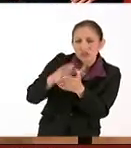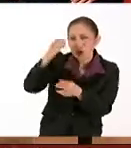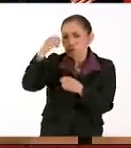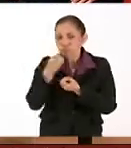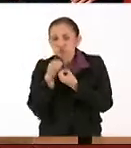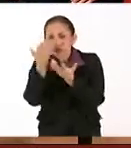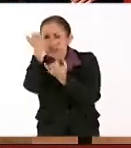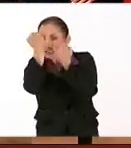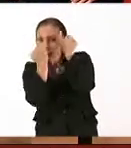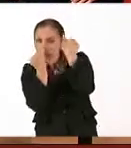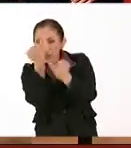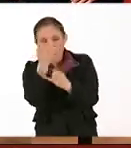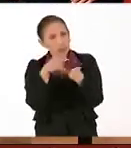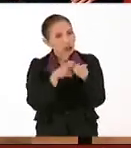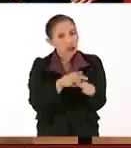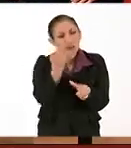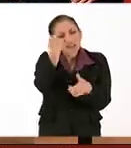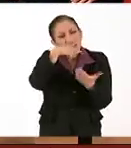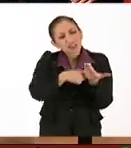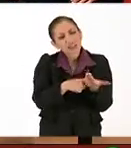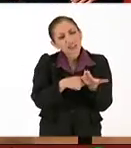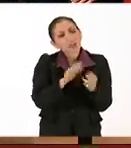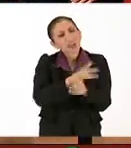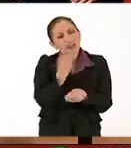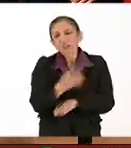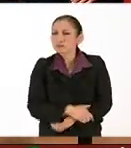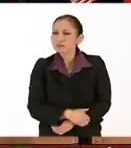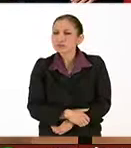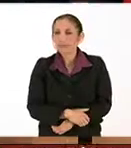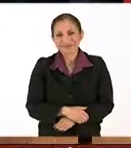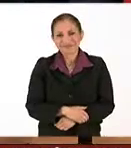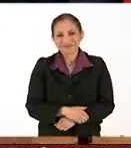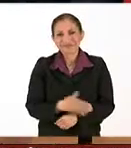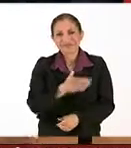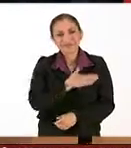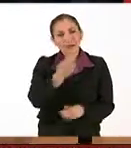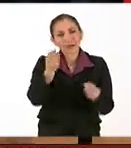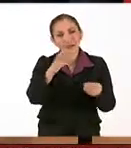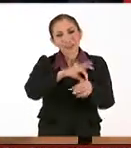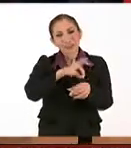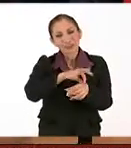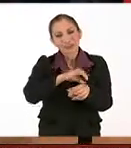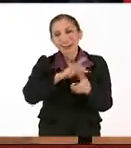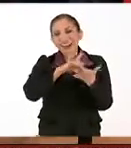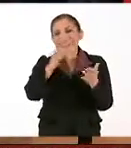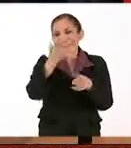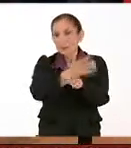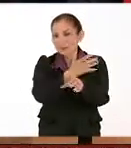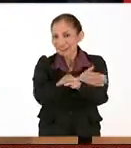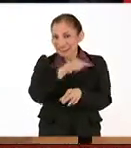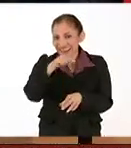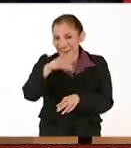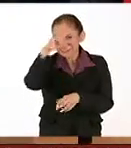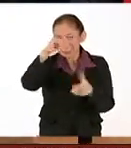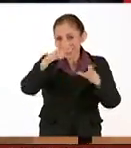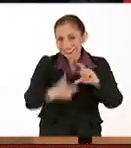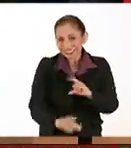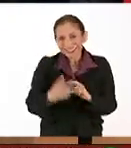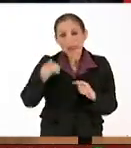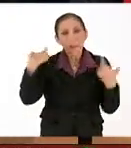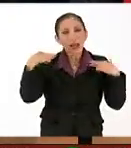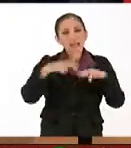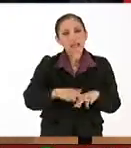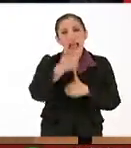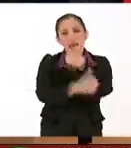proponer y seguirnos preguntando siempre, ¿y por qué? Muy bien. Doctor, muchísimas gracias. Le agradecemos que haya estado en México al Día,